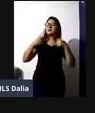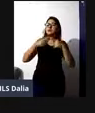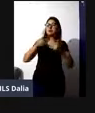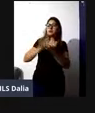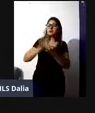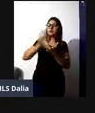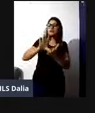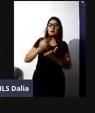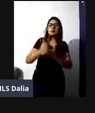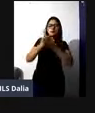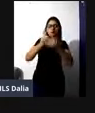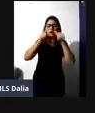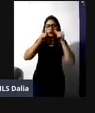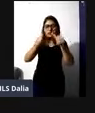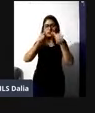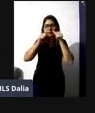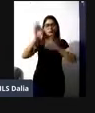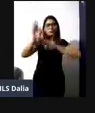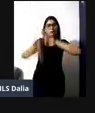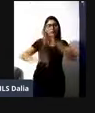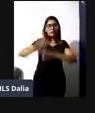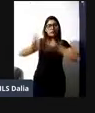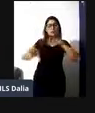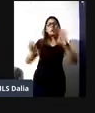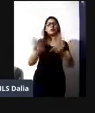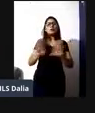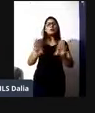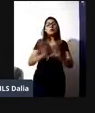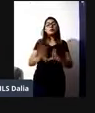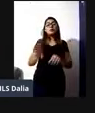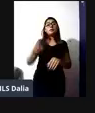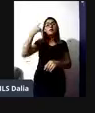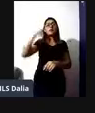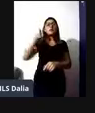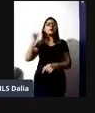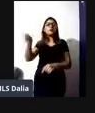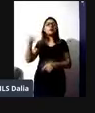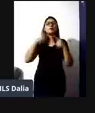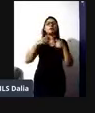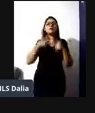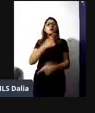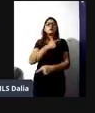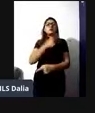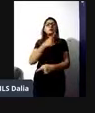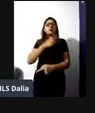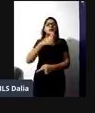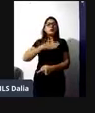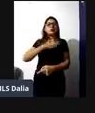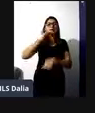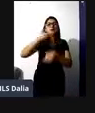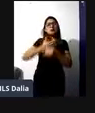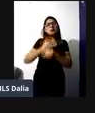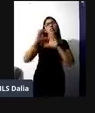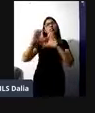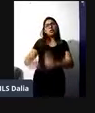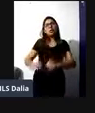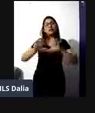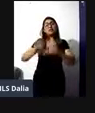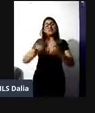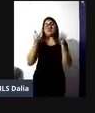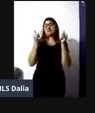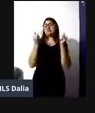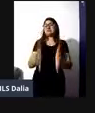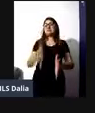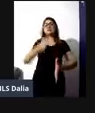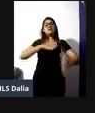discapacidad, cómo atenderla, cómo cuidarla, para que la responsabilidad no caiga en una sola persona, porque el desgaste es demasiado. ¿Y quién